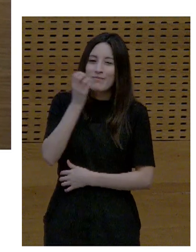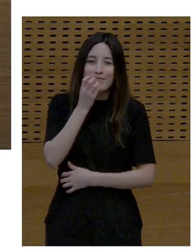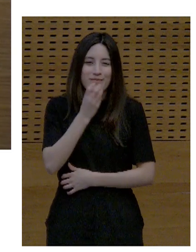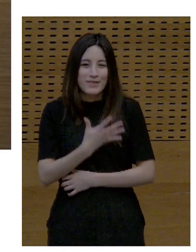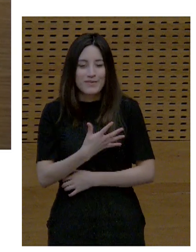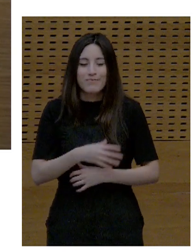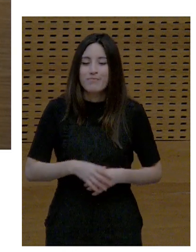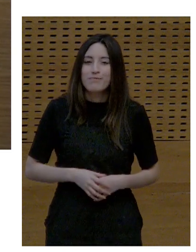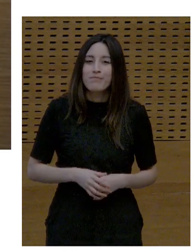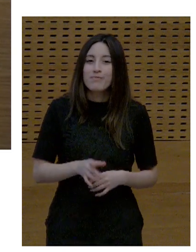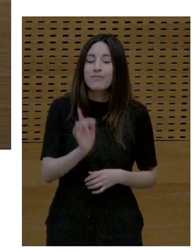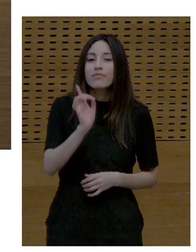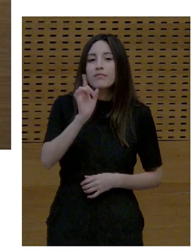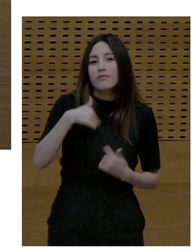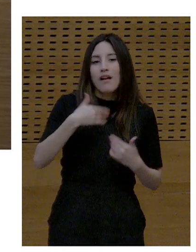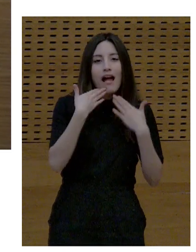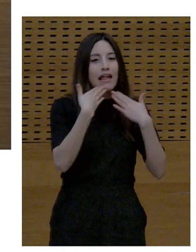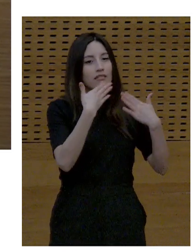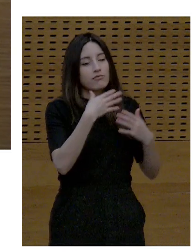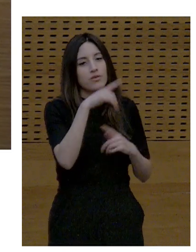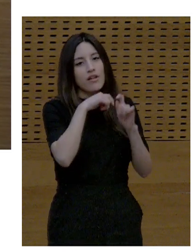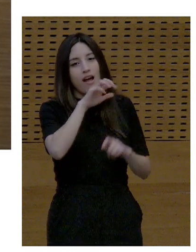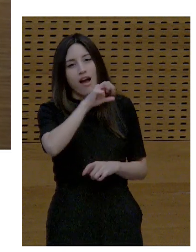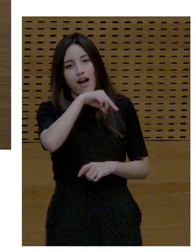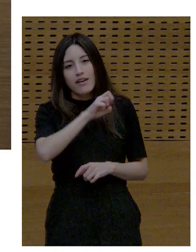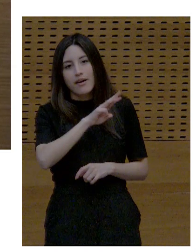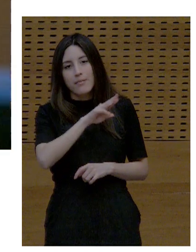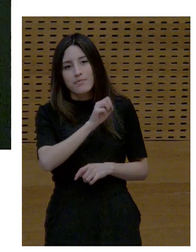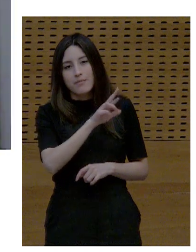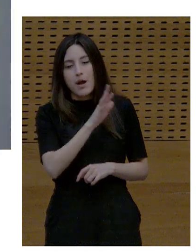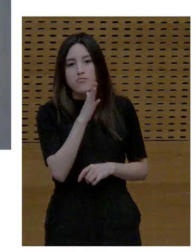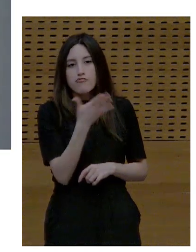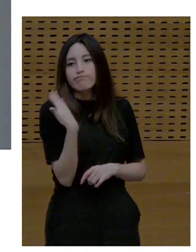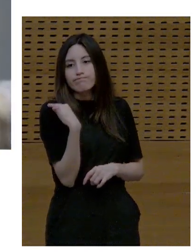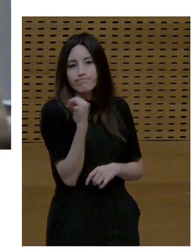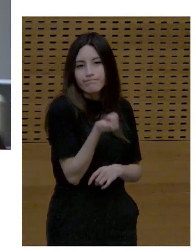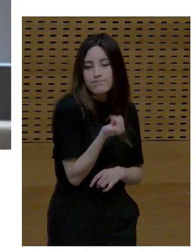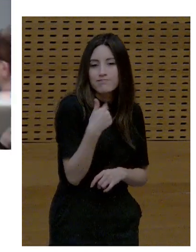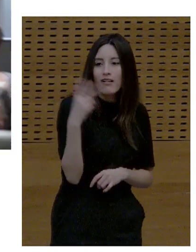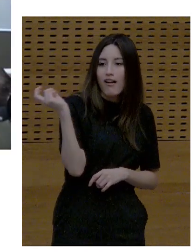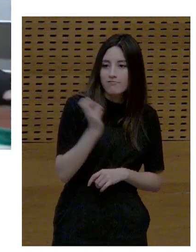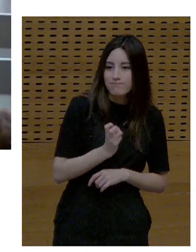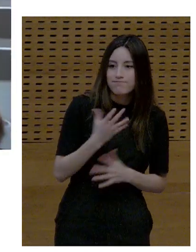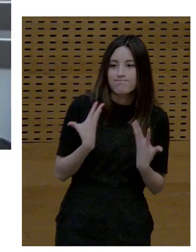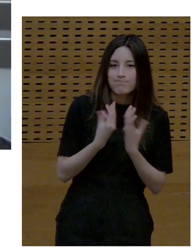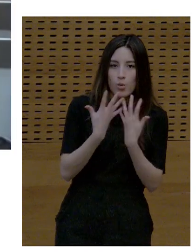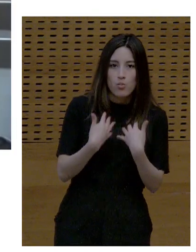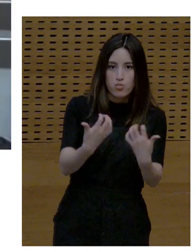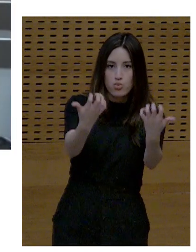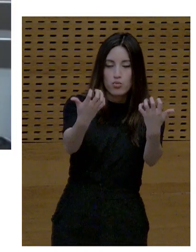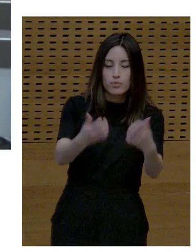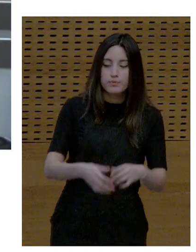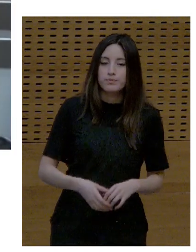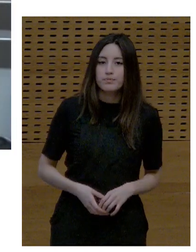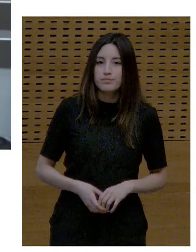Y agradezco a ANAPAR la invitación y la oportunidad de estar aquí con vosotros. Yo,